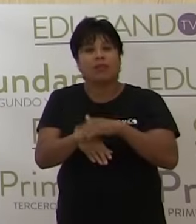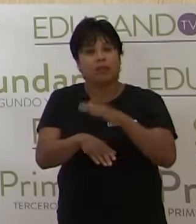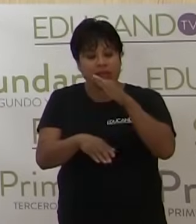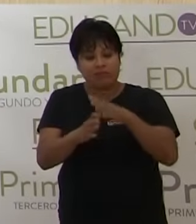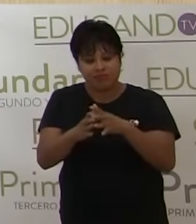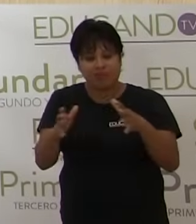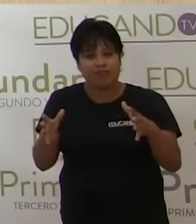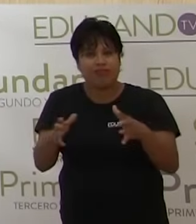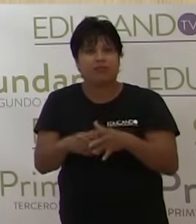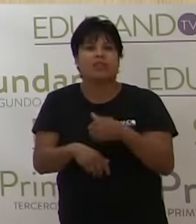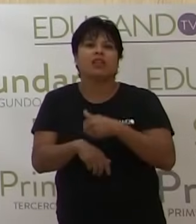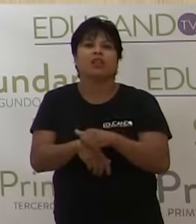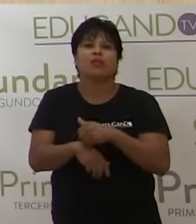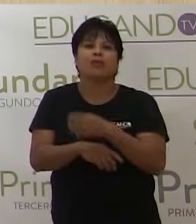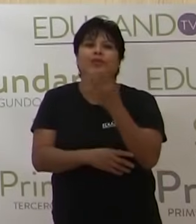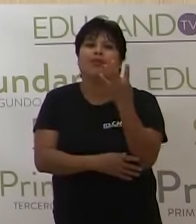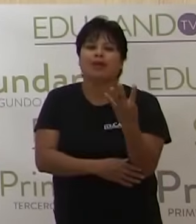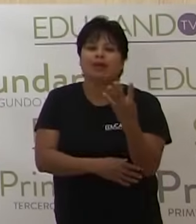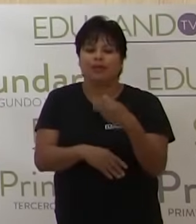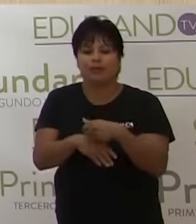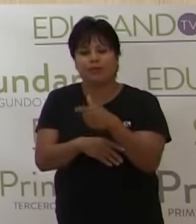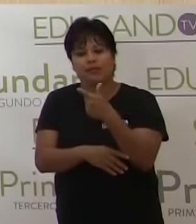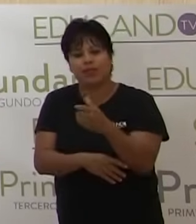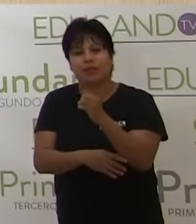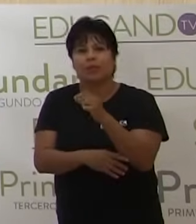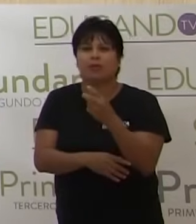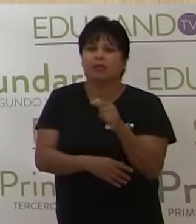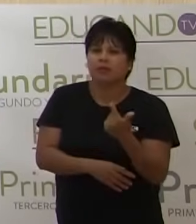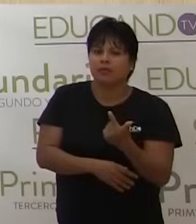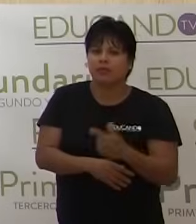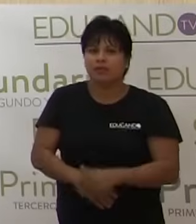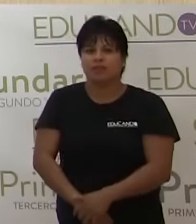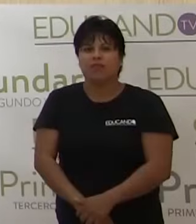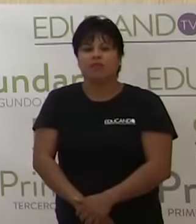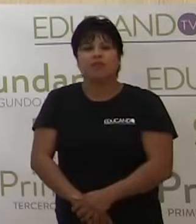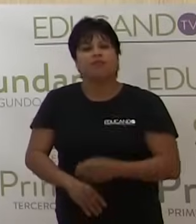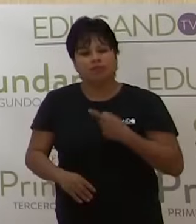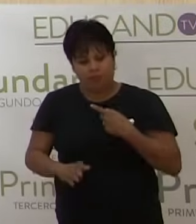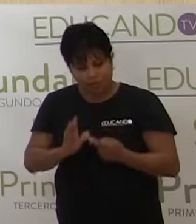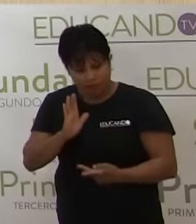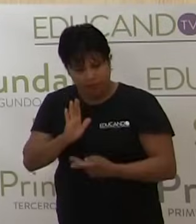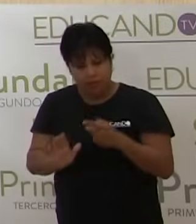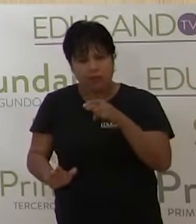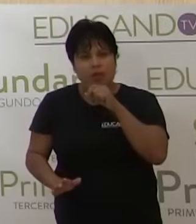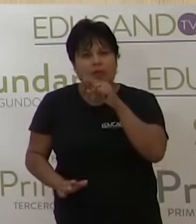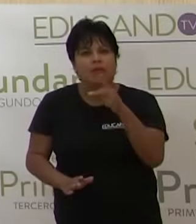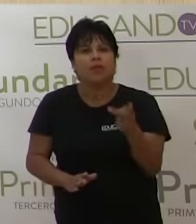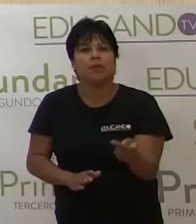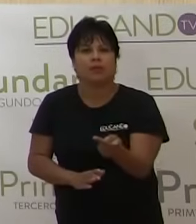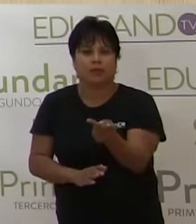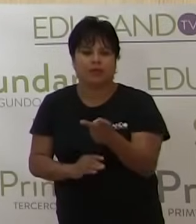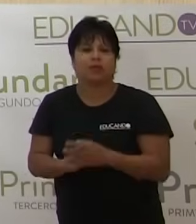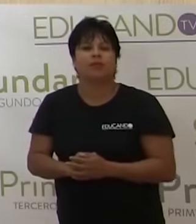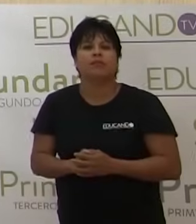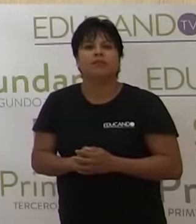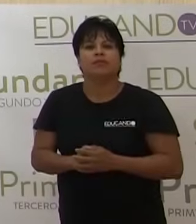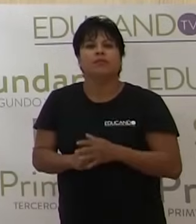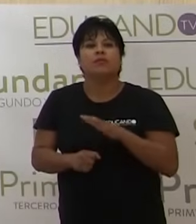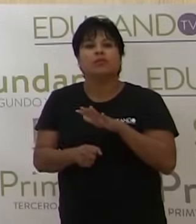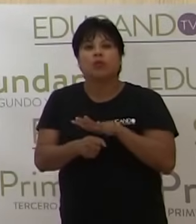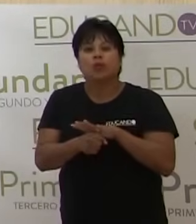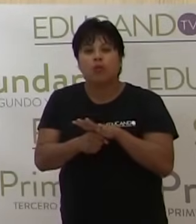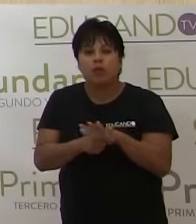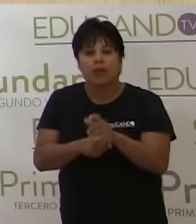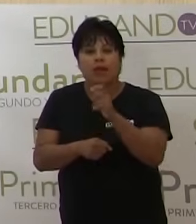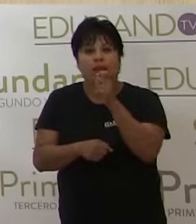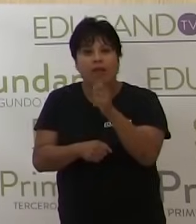elementos que el número 4 el 7 o el 12 te vuelvo a hacer la misma pregunta cuál